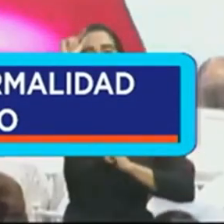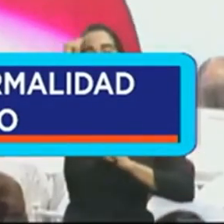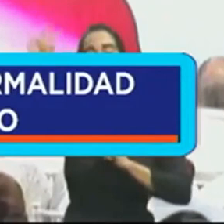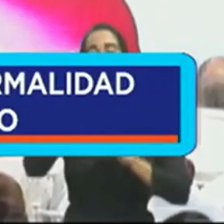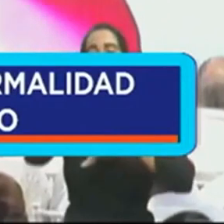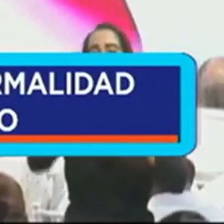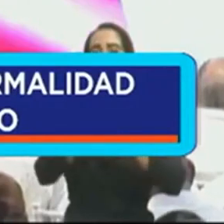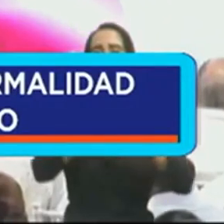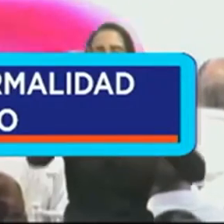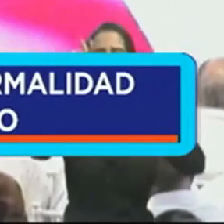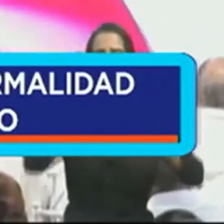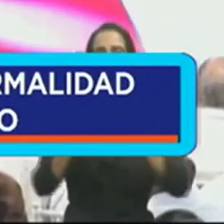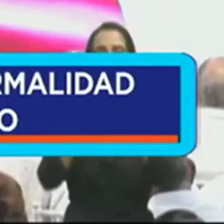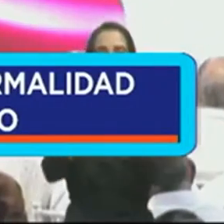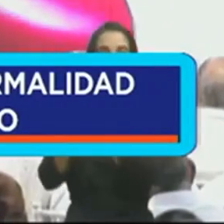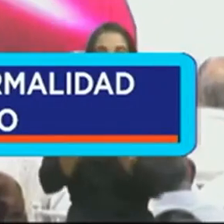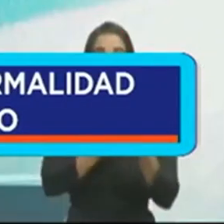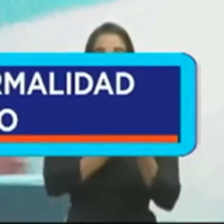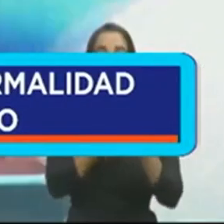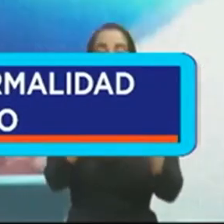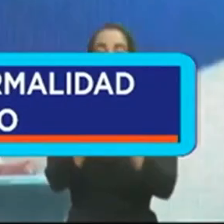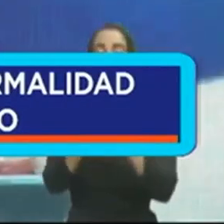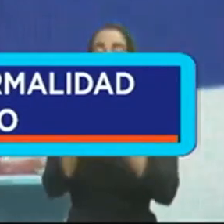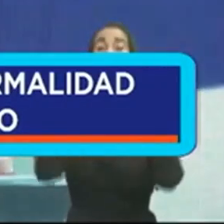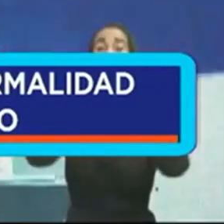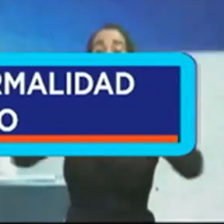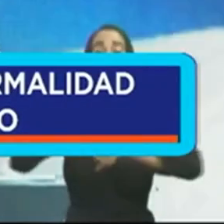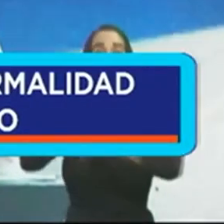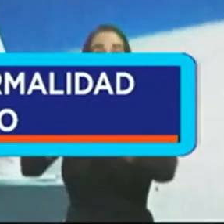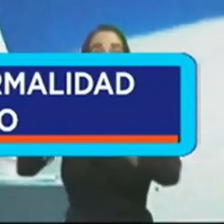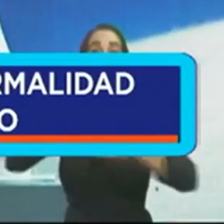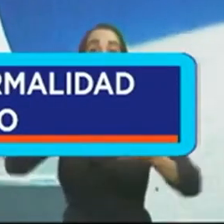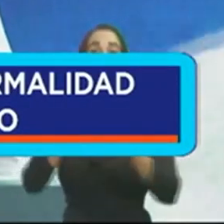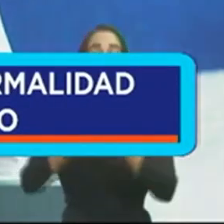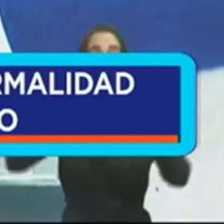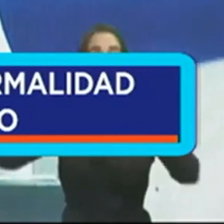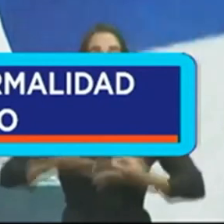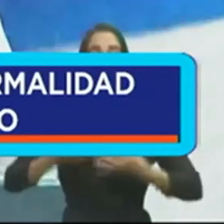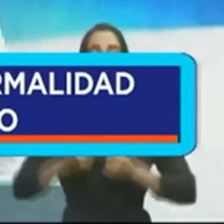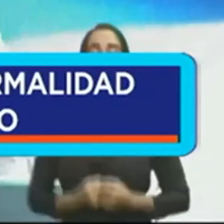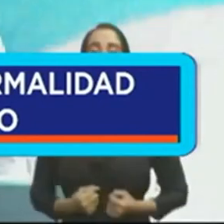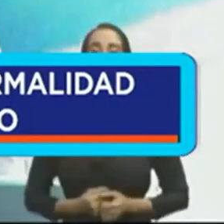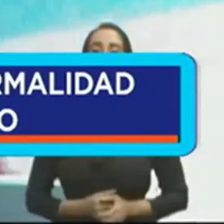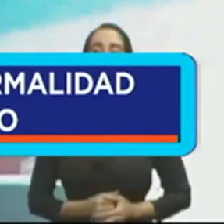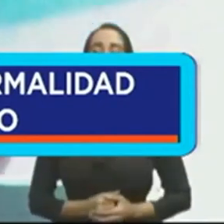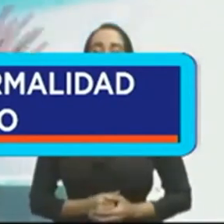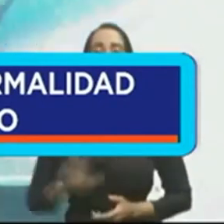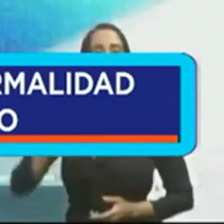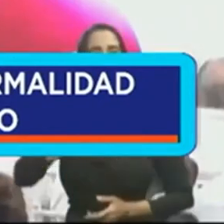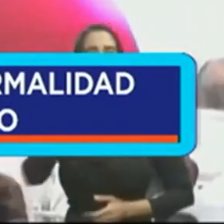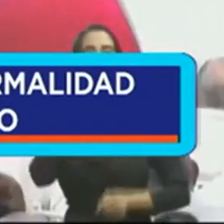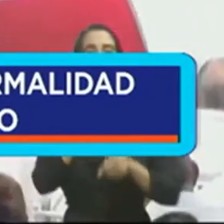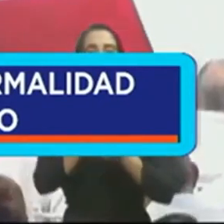los ciudadanos y que a la vez les garantice un trabajo digno. Siendo así, nos